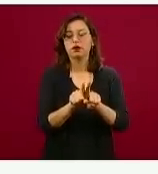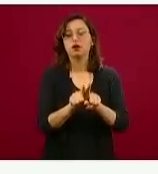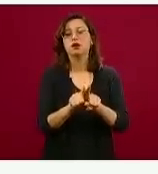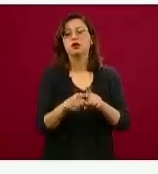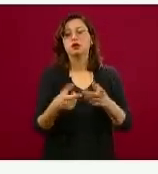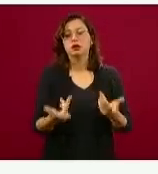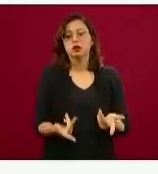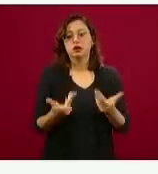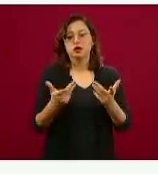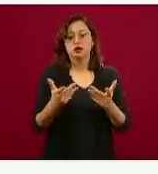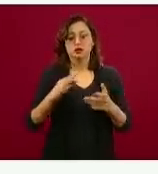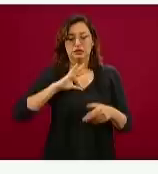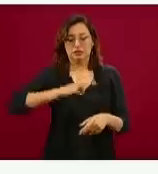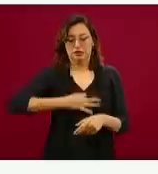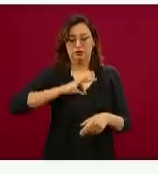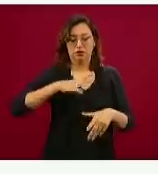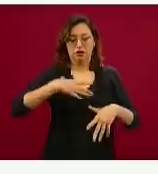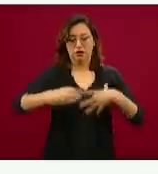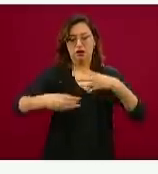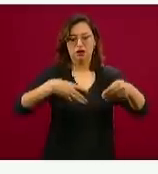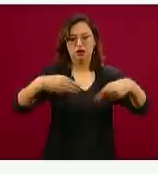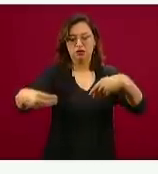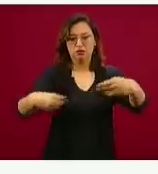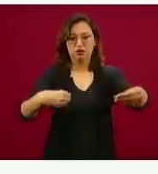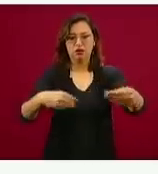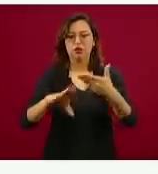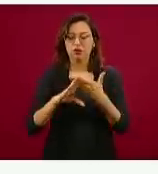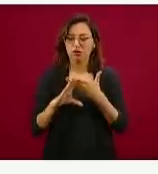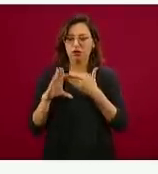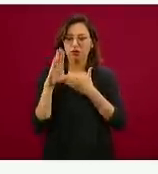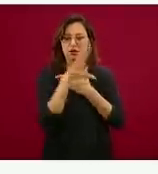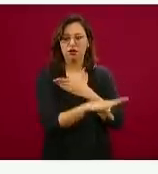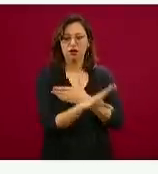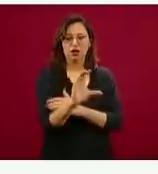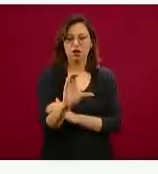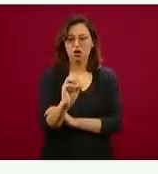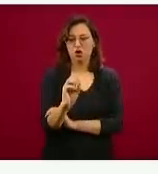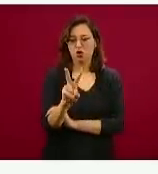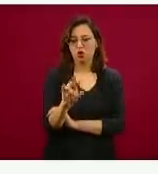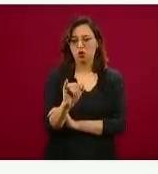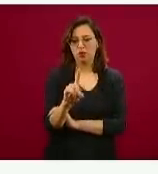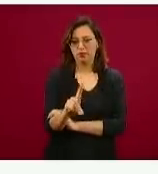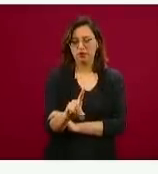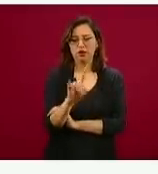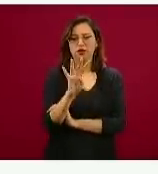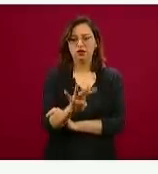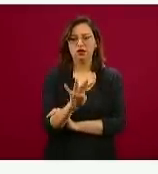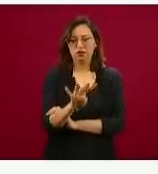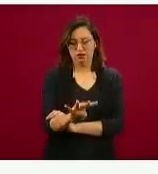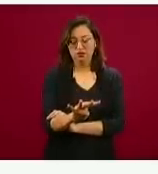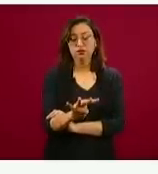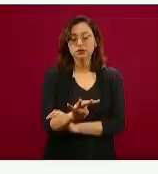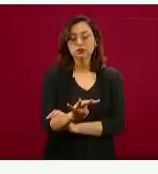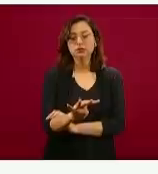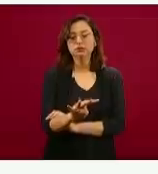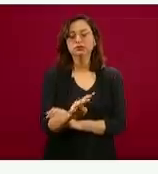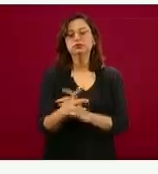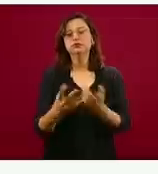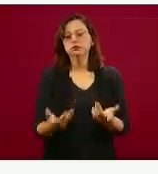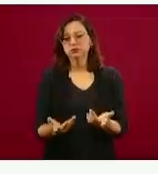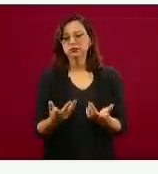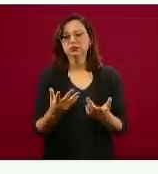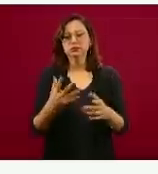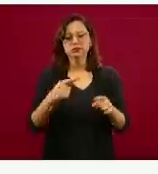de prevención de infecciones por el virus, coronavirus nuevo en los